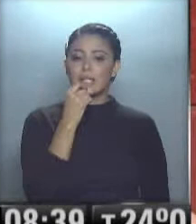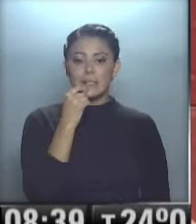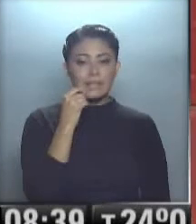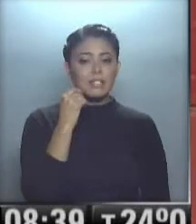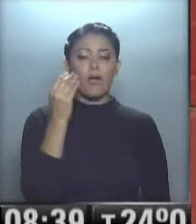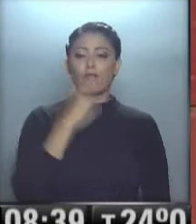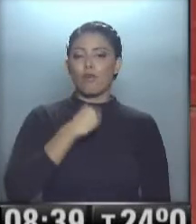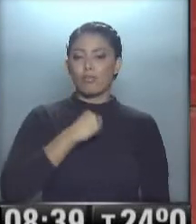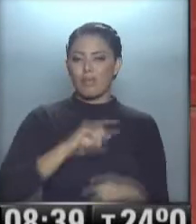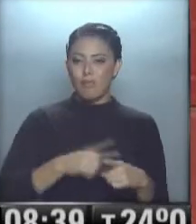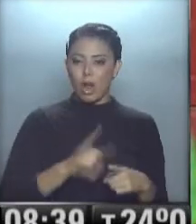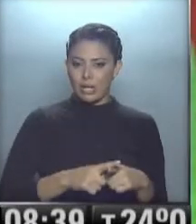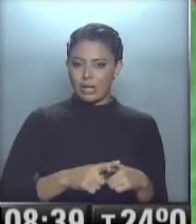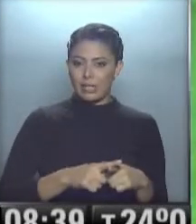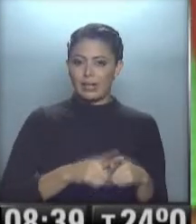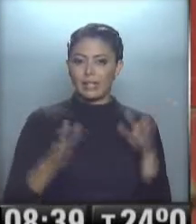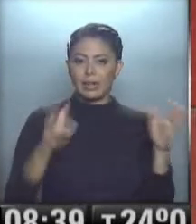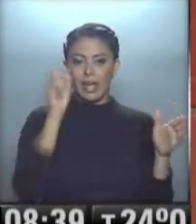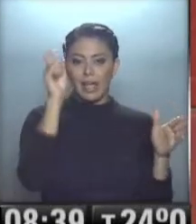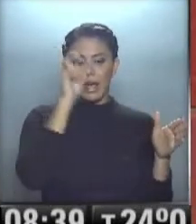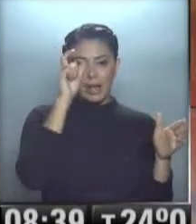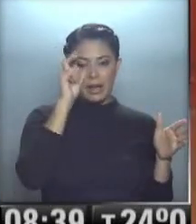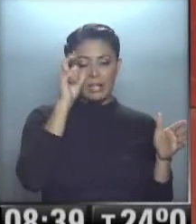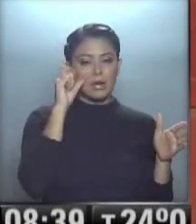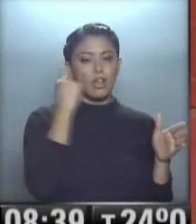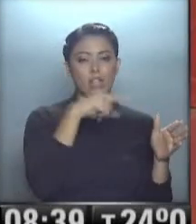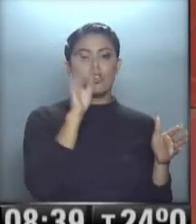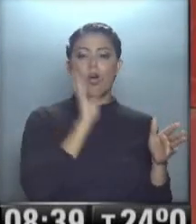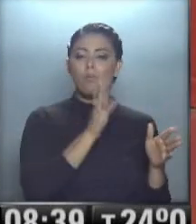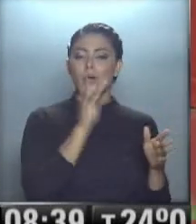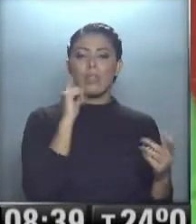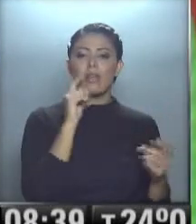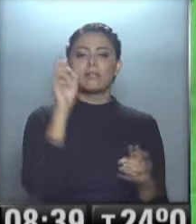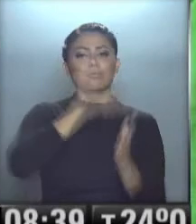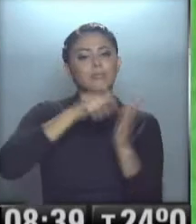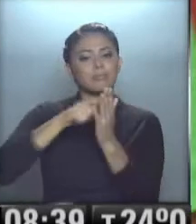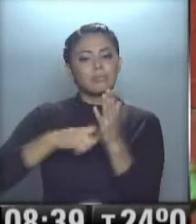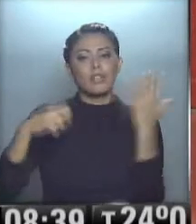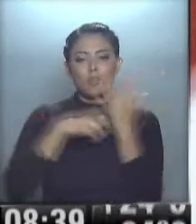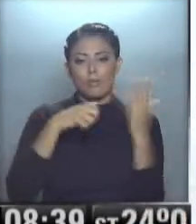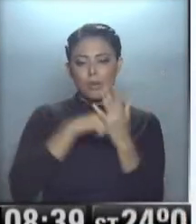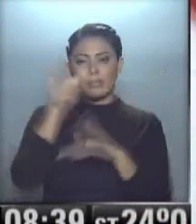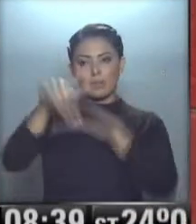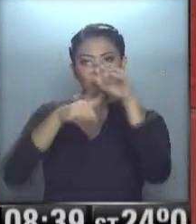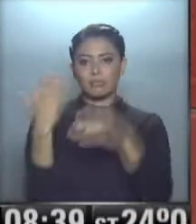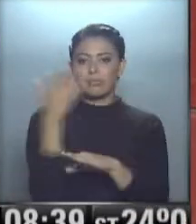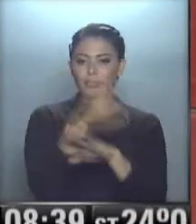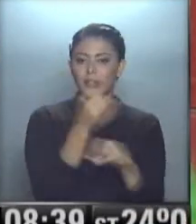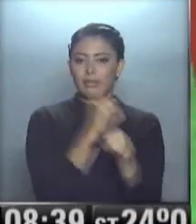una voluntad política durante todo el mes de enero, ellos podrían haber convocado supervisores y autoridades de las escuelas que se hubieran presentado a